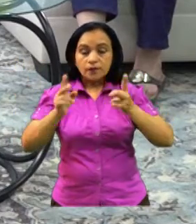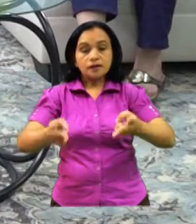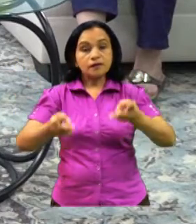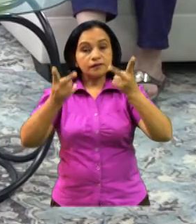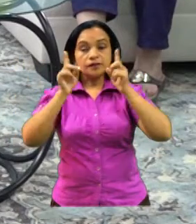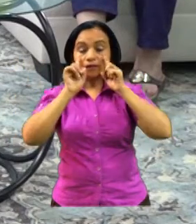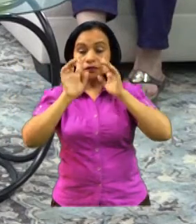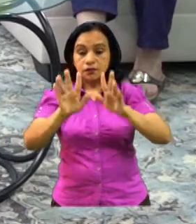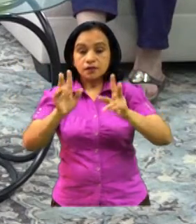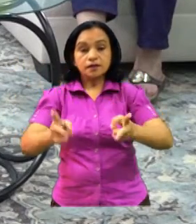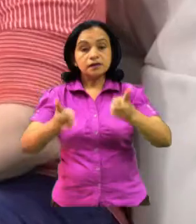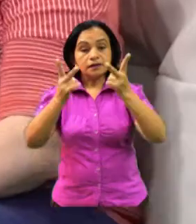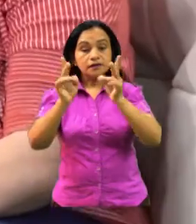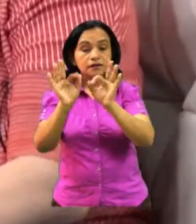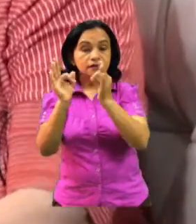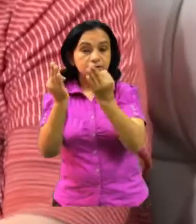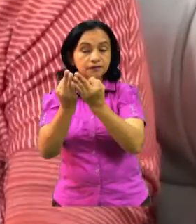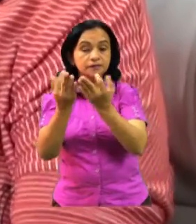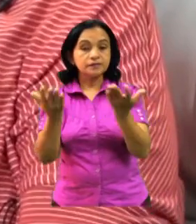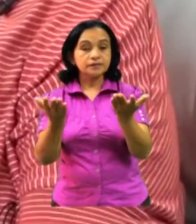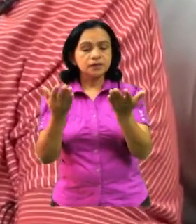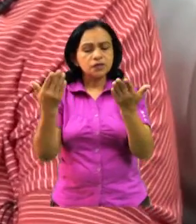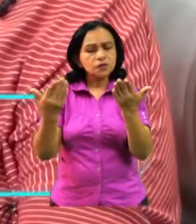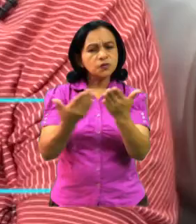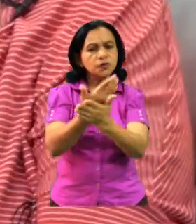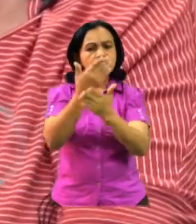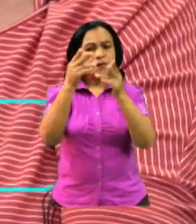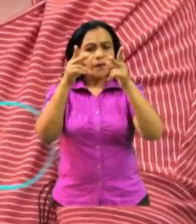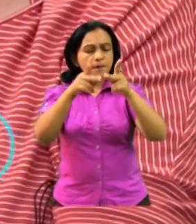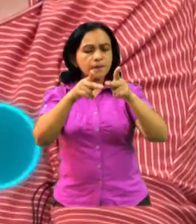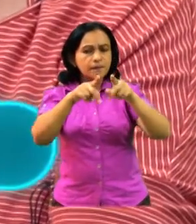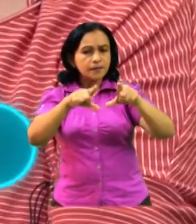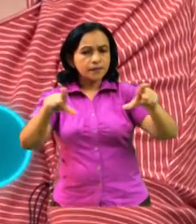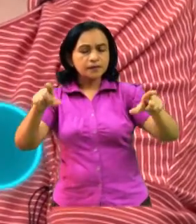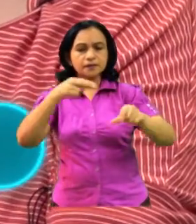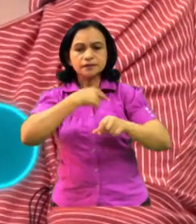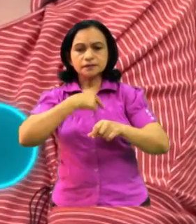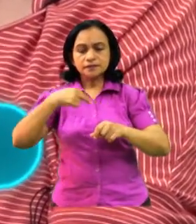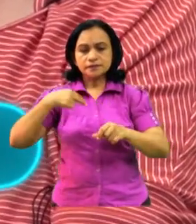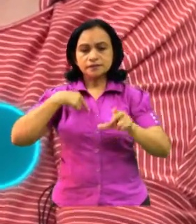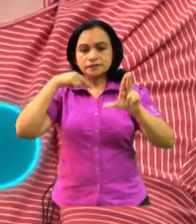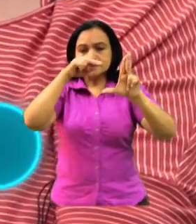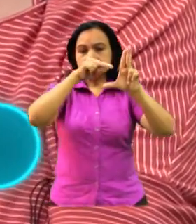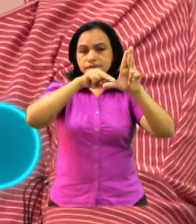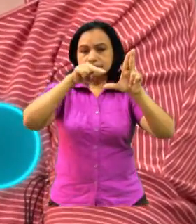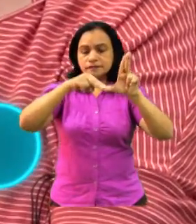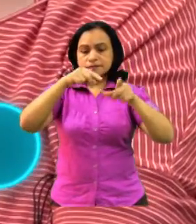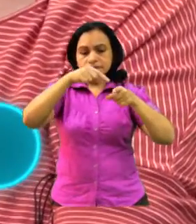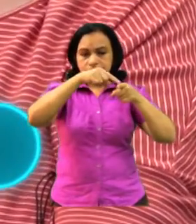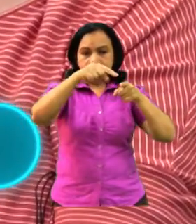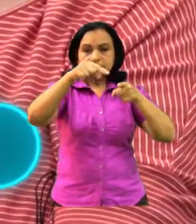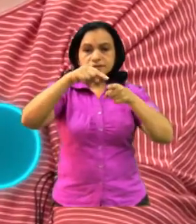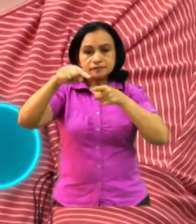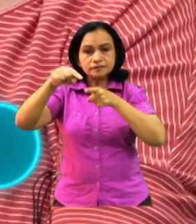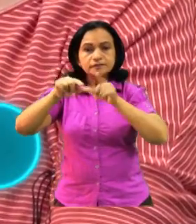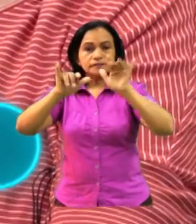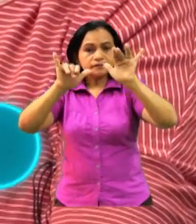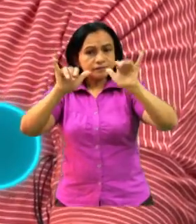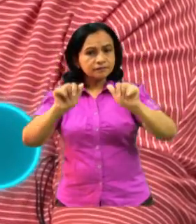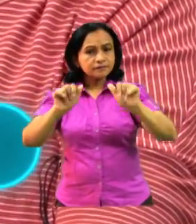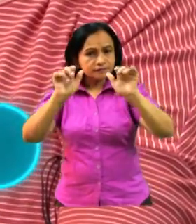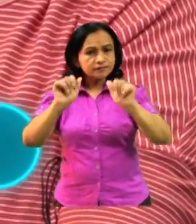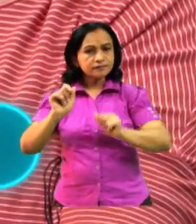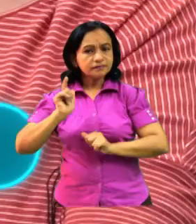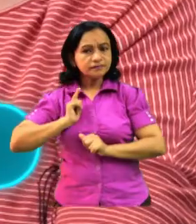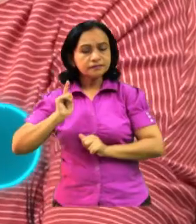la persona con discapacidad y su familia. En todos los nuevos planes que están construyendo el SINAPREP en los municipios ya